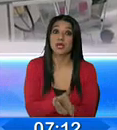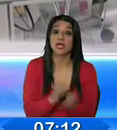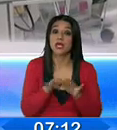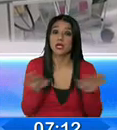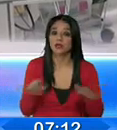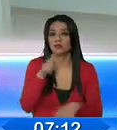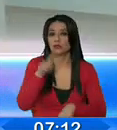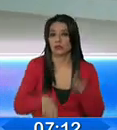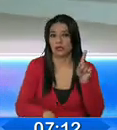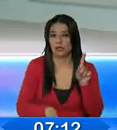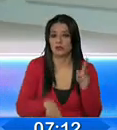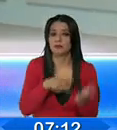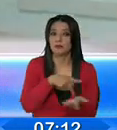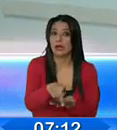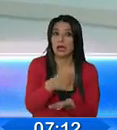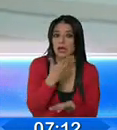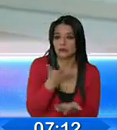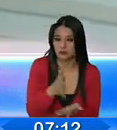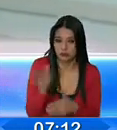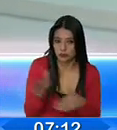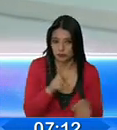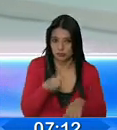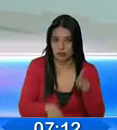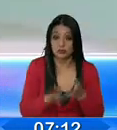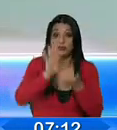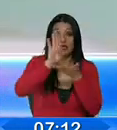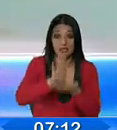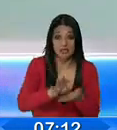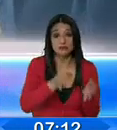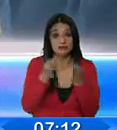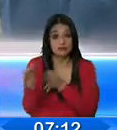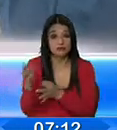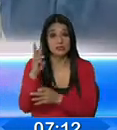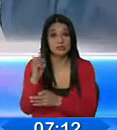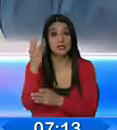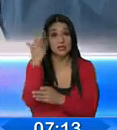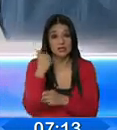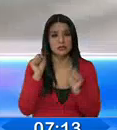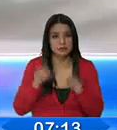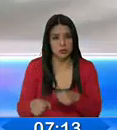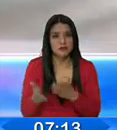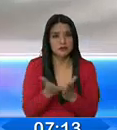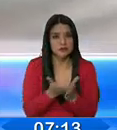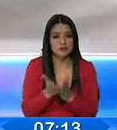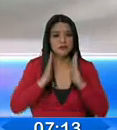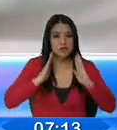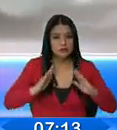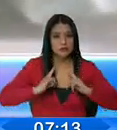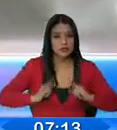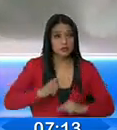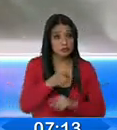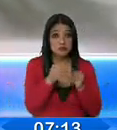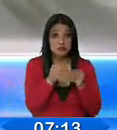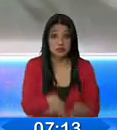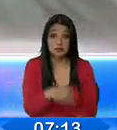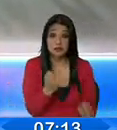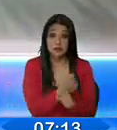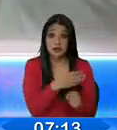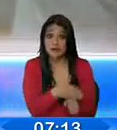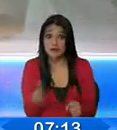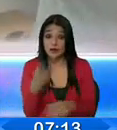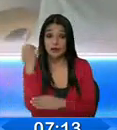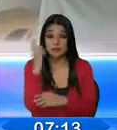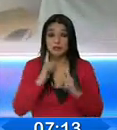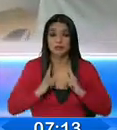por falta de pago. El IES extenderá su cobertura por 60 días para las personas que hayan perdido su empleo durante la